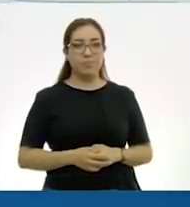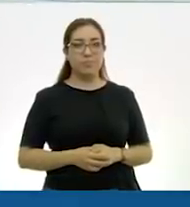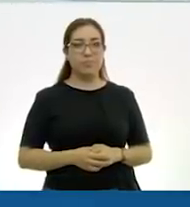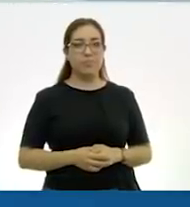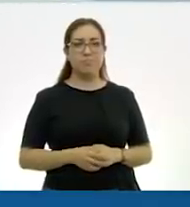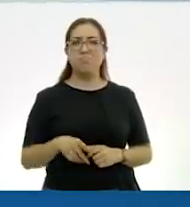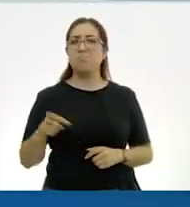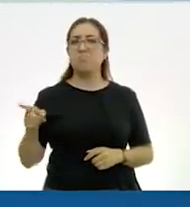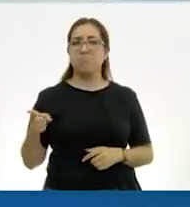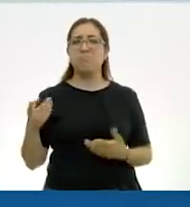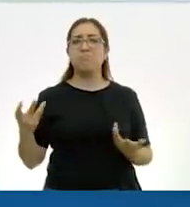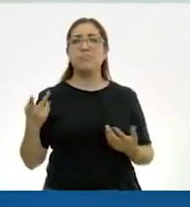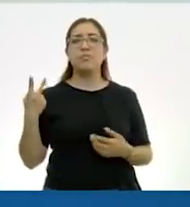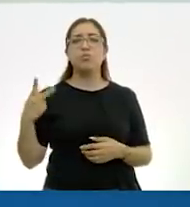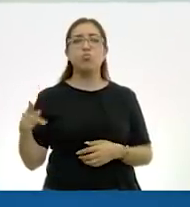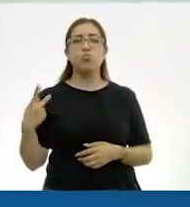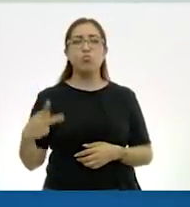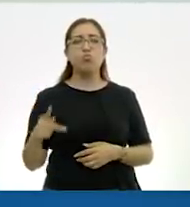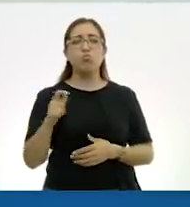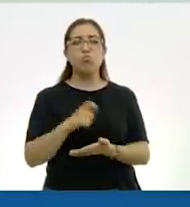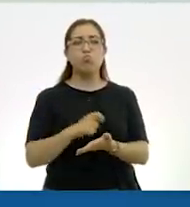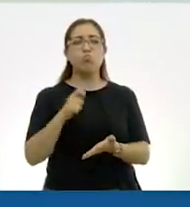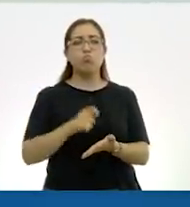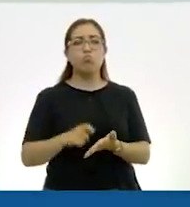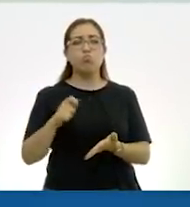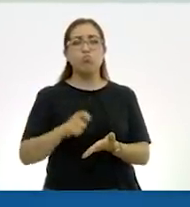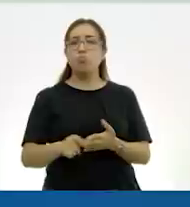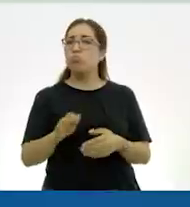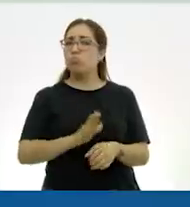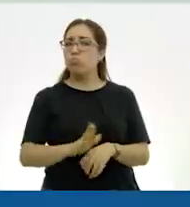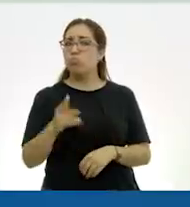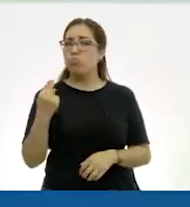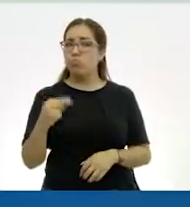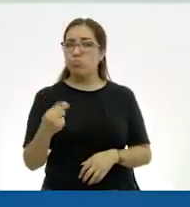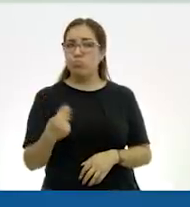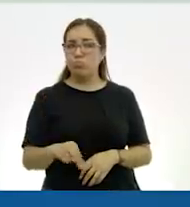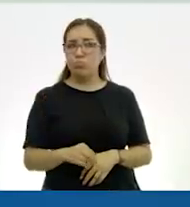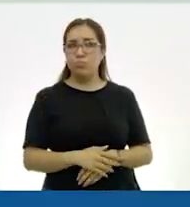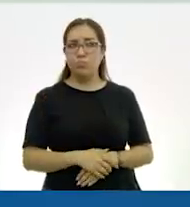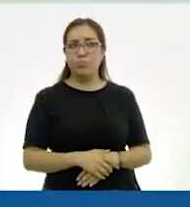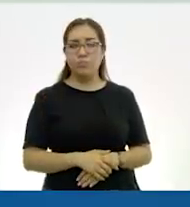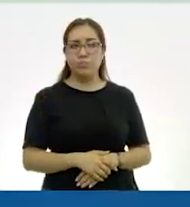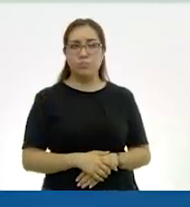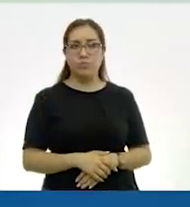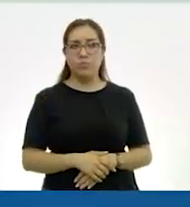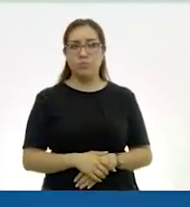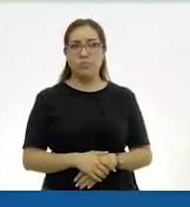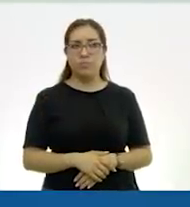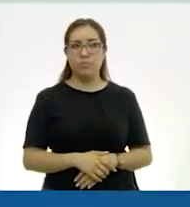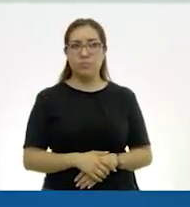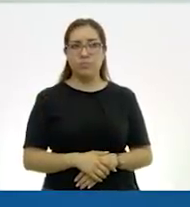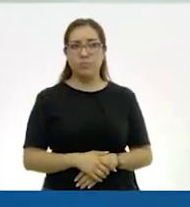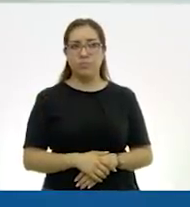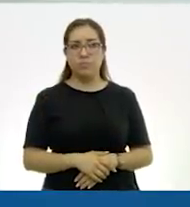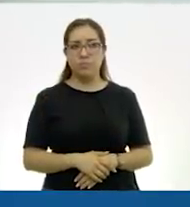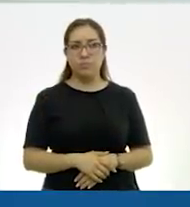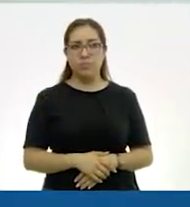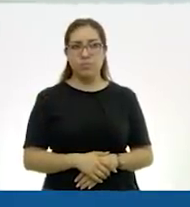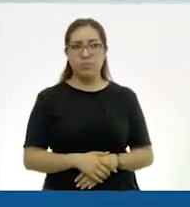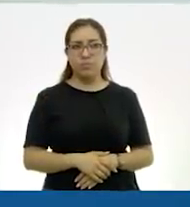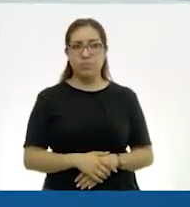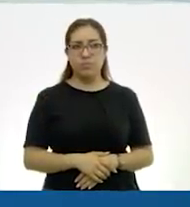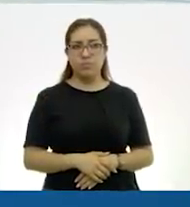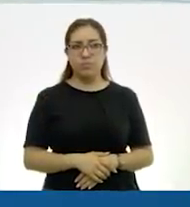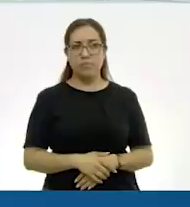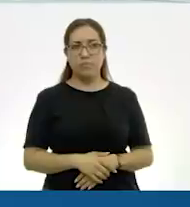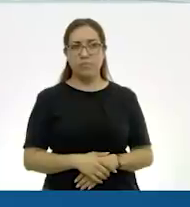¿Y aquí qué tipo de escritura fueron las que descubrieron ellos o adoptaron principalmente? Vimos Fue que la es